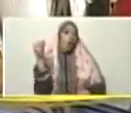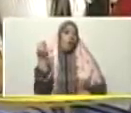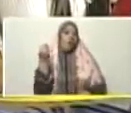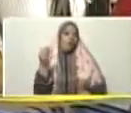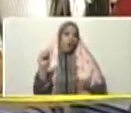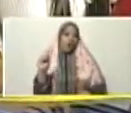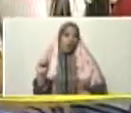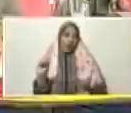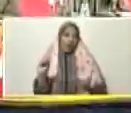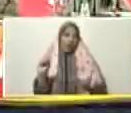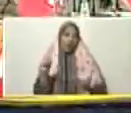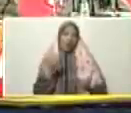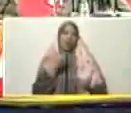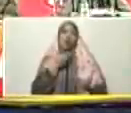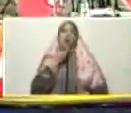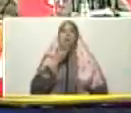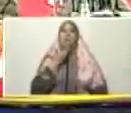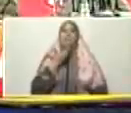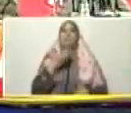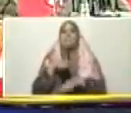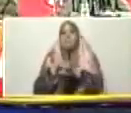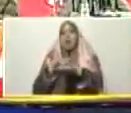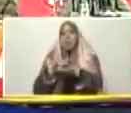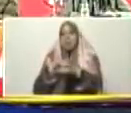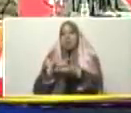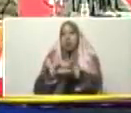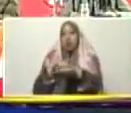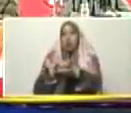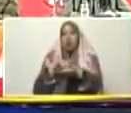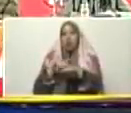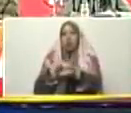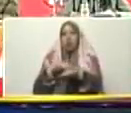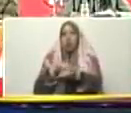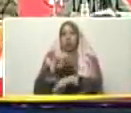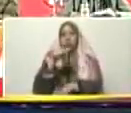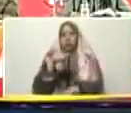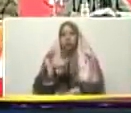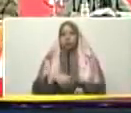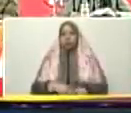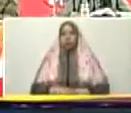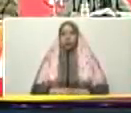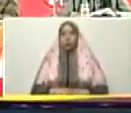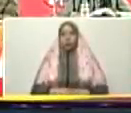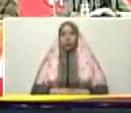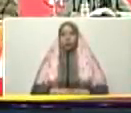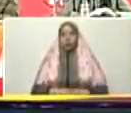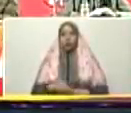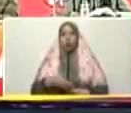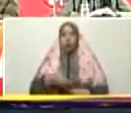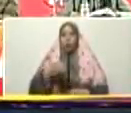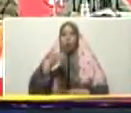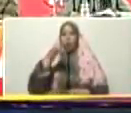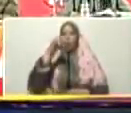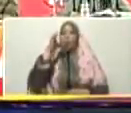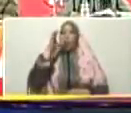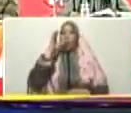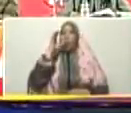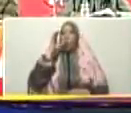con su permiso yo pido que le den un juguito un refresquito